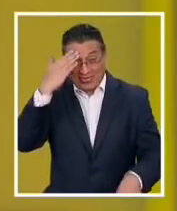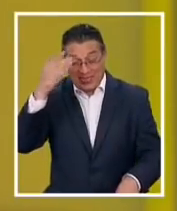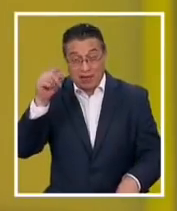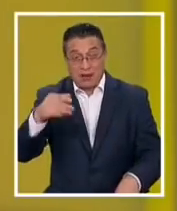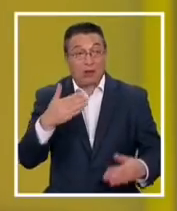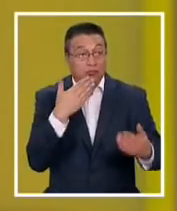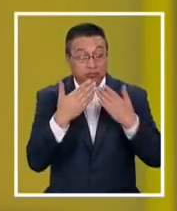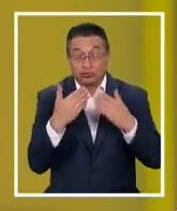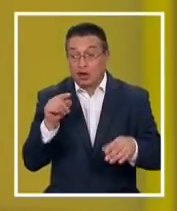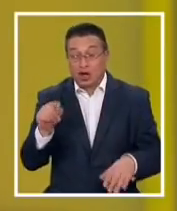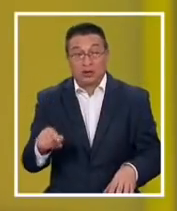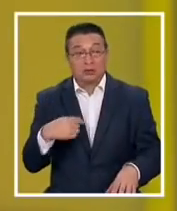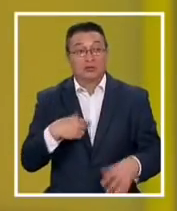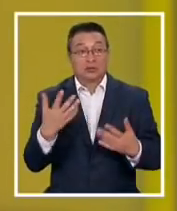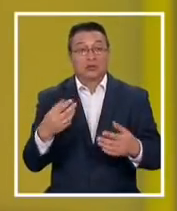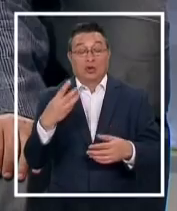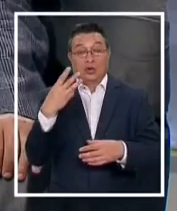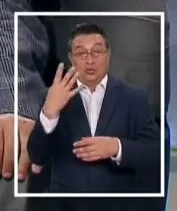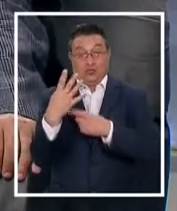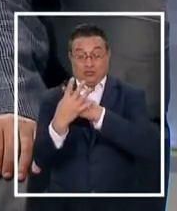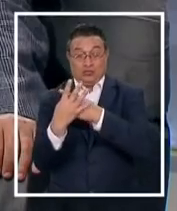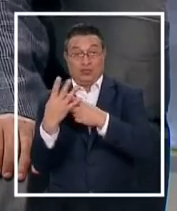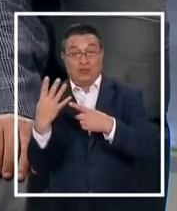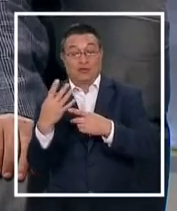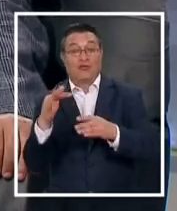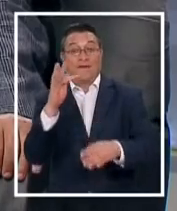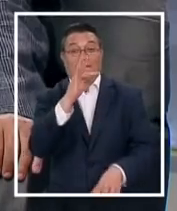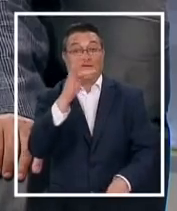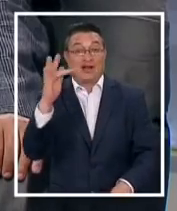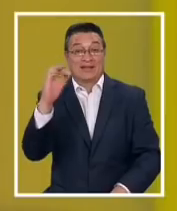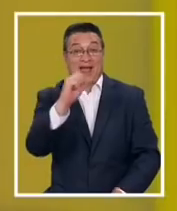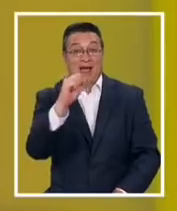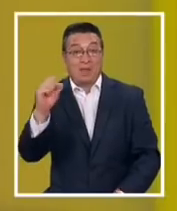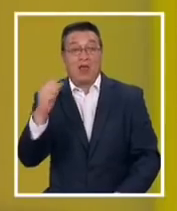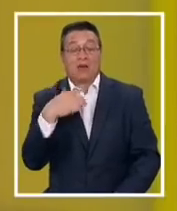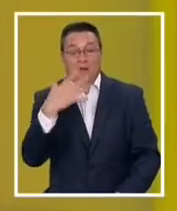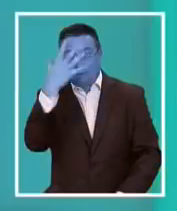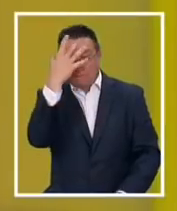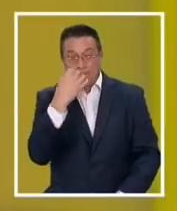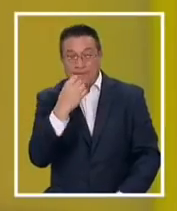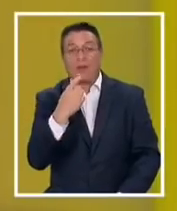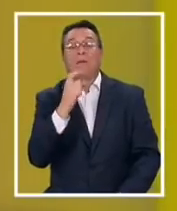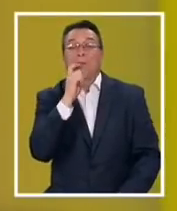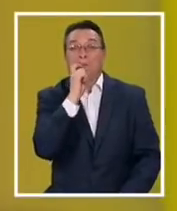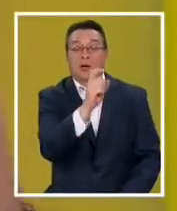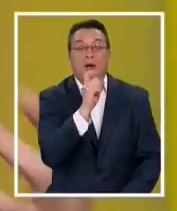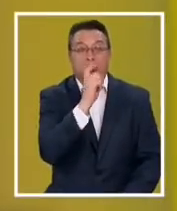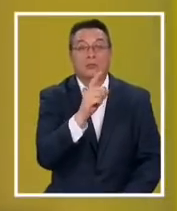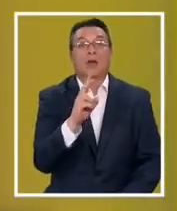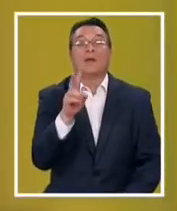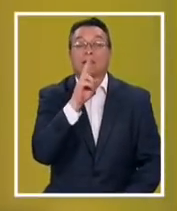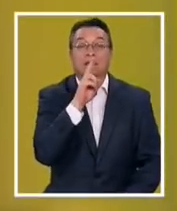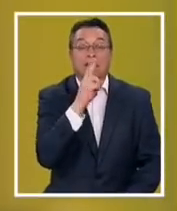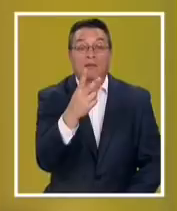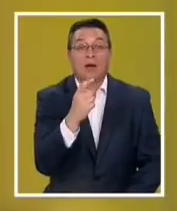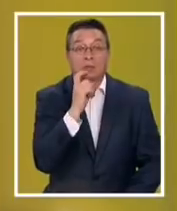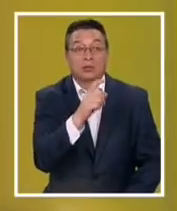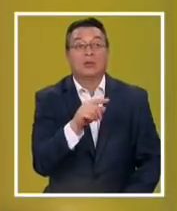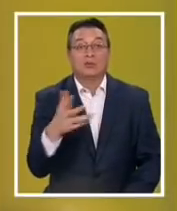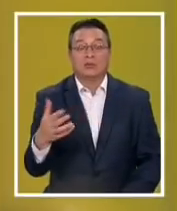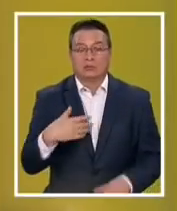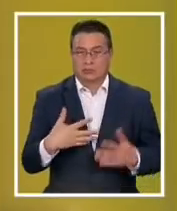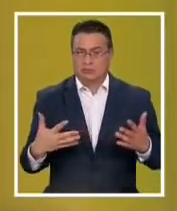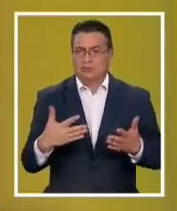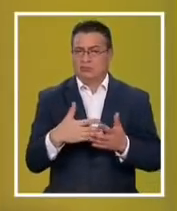en comerciales, lo hicieron las cuatro ramas de las Fuerzas Armadas, quejándose por una parodia de un programa de televisión, yo siento que estamos en